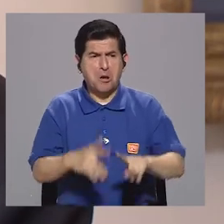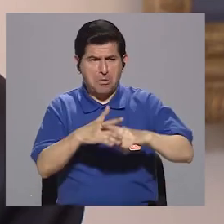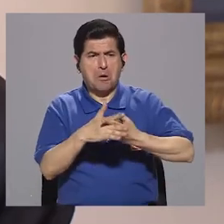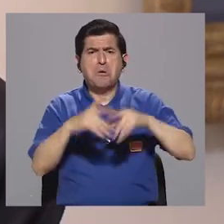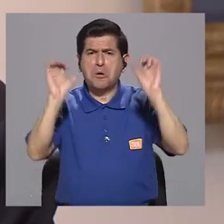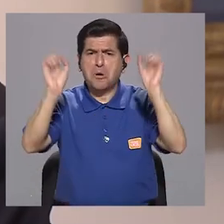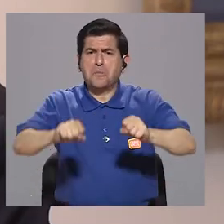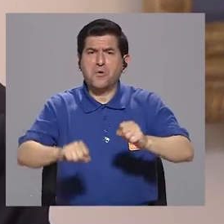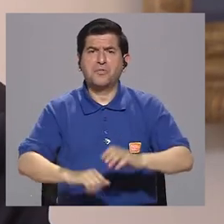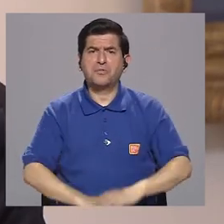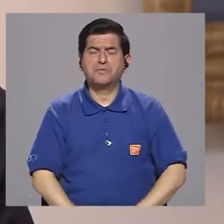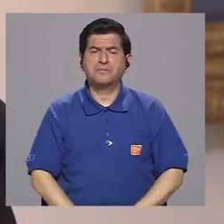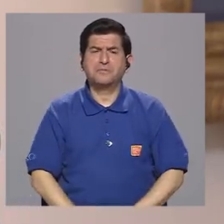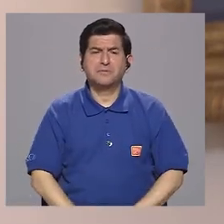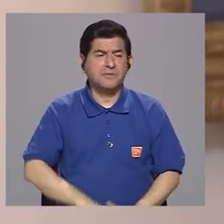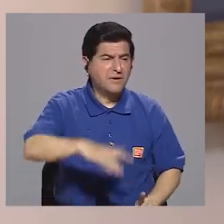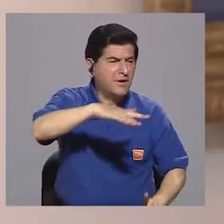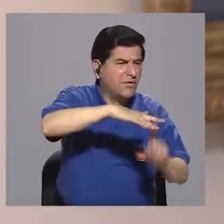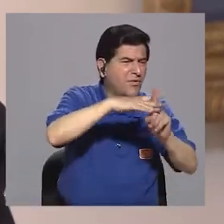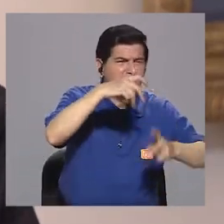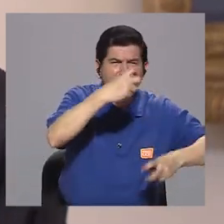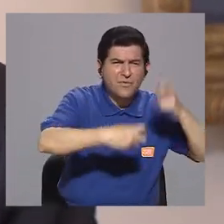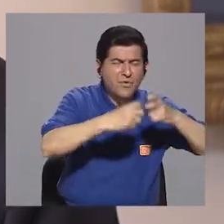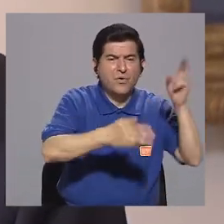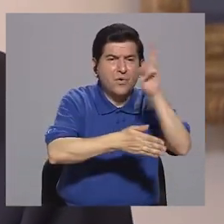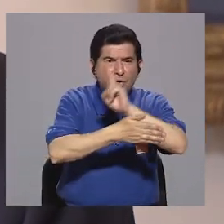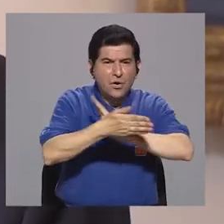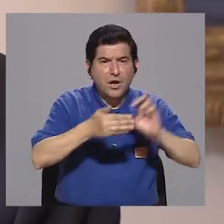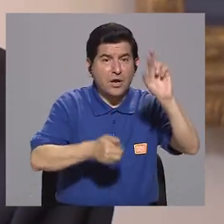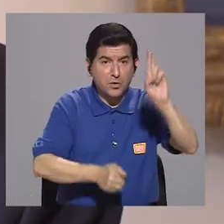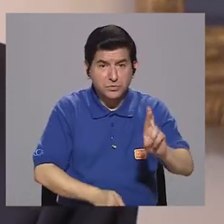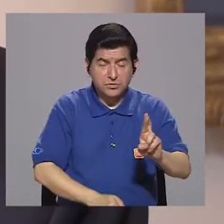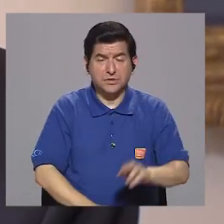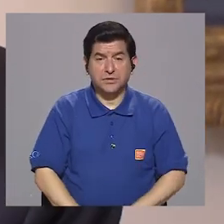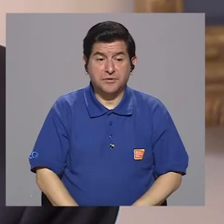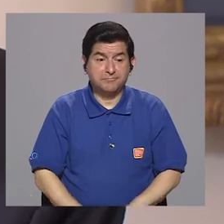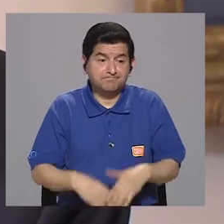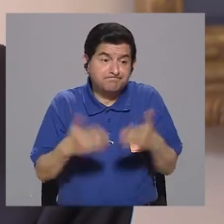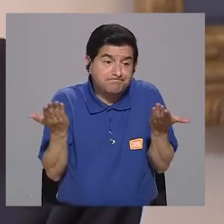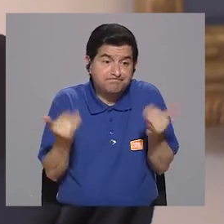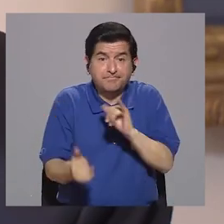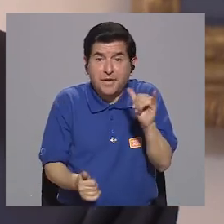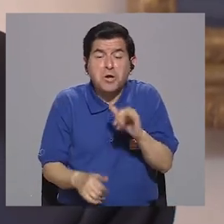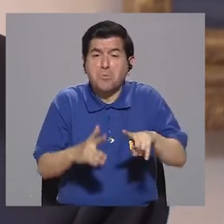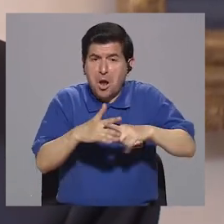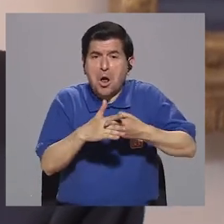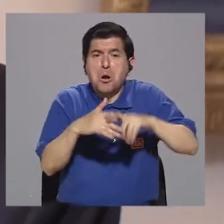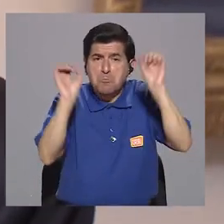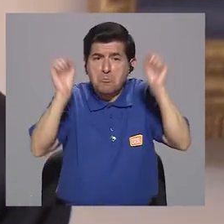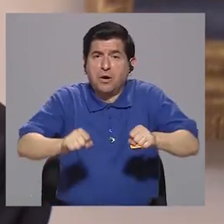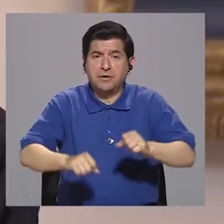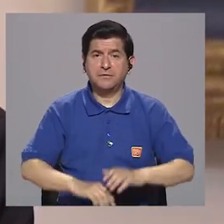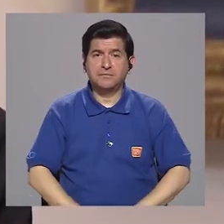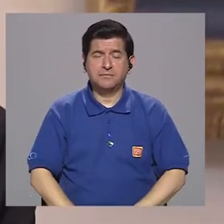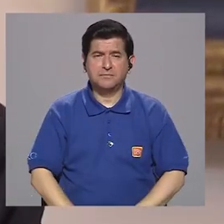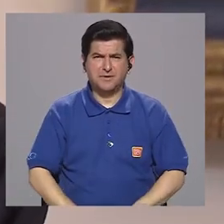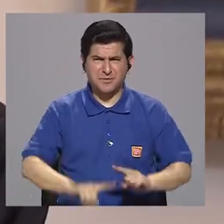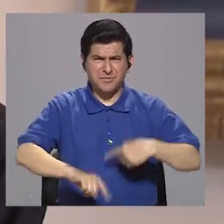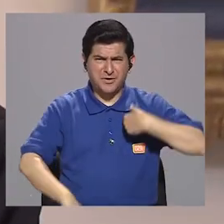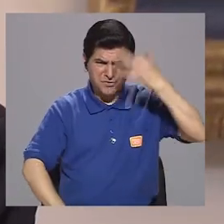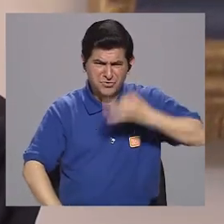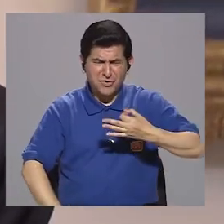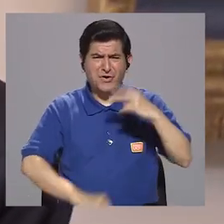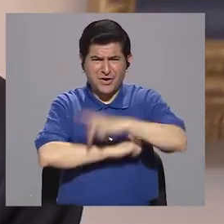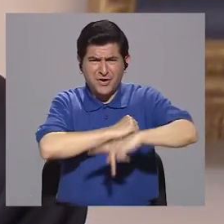arreglables, que surjan dificultades en la Universidad de Costa Rica, bueno, también son arreglables. Es decir, pues yo creo